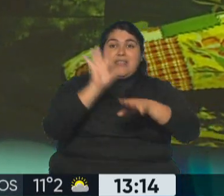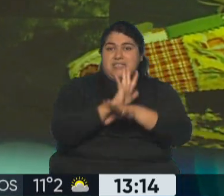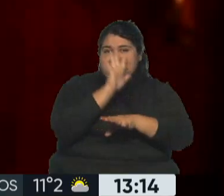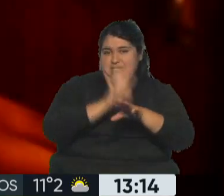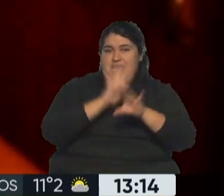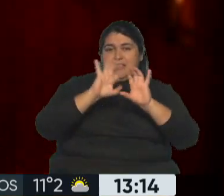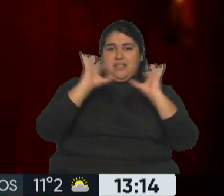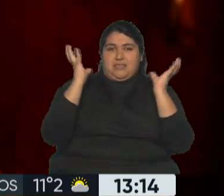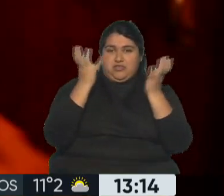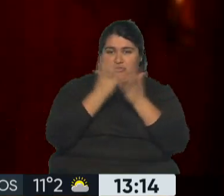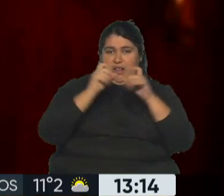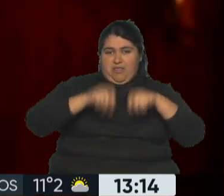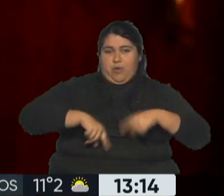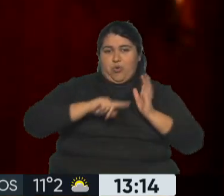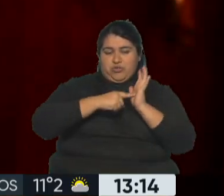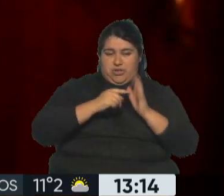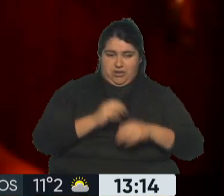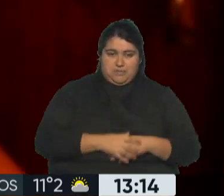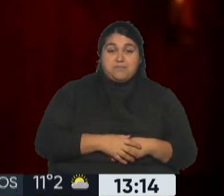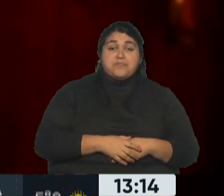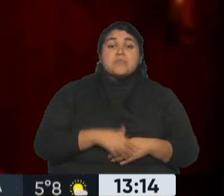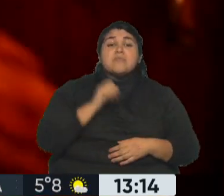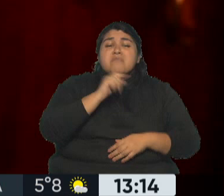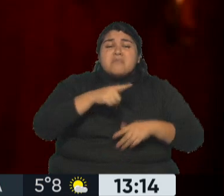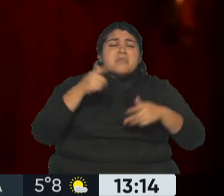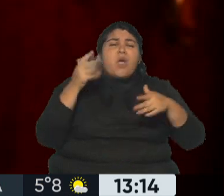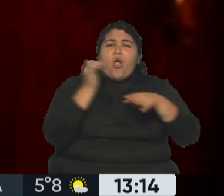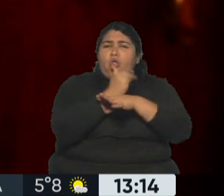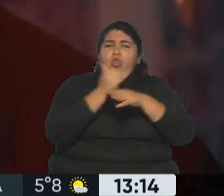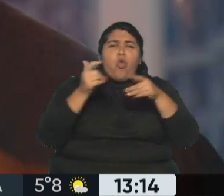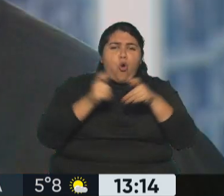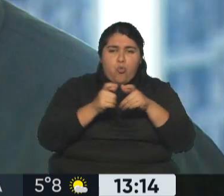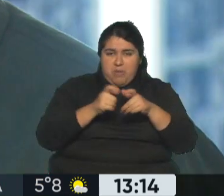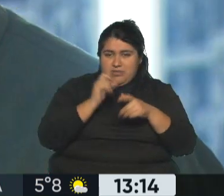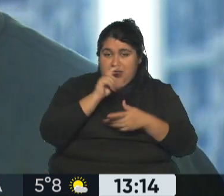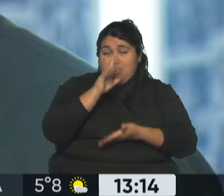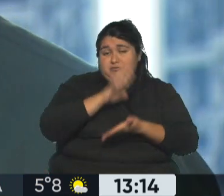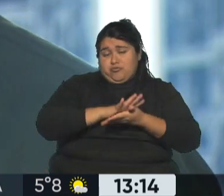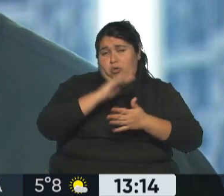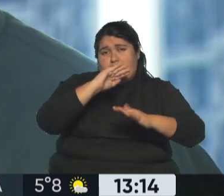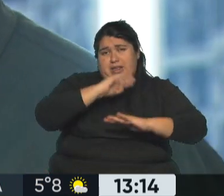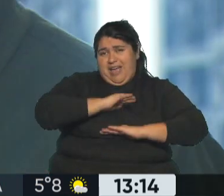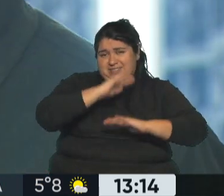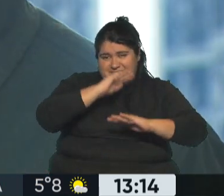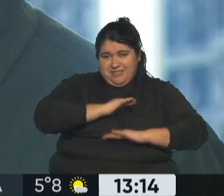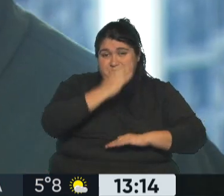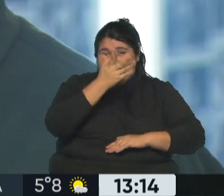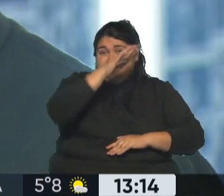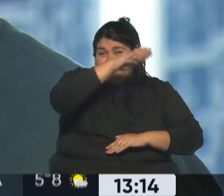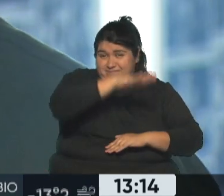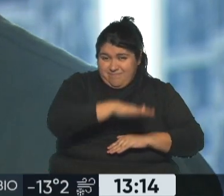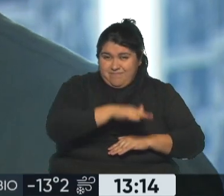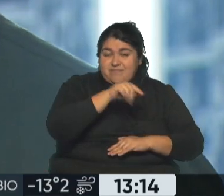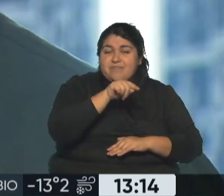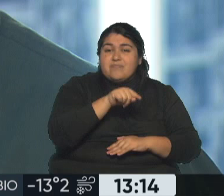Aires. El hombre más fuerte del mundo es, bueno, es un documental que hicimos sobre un atleta palpaleño de talla baja que se llama Darío